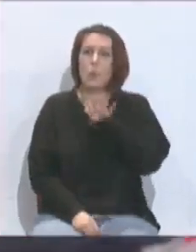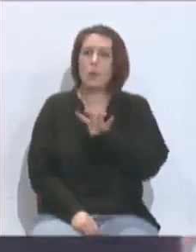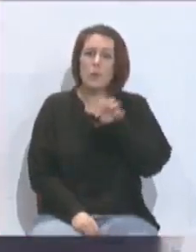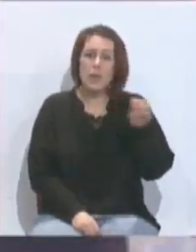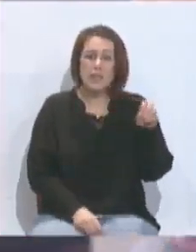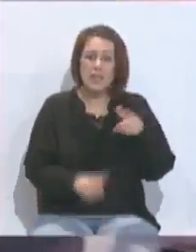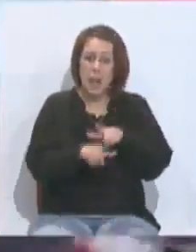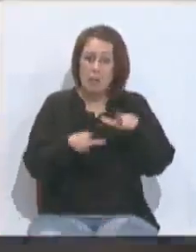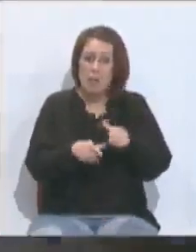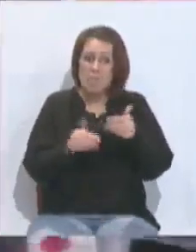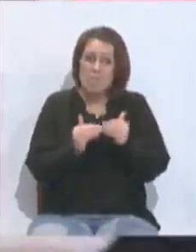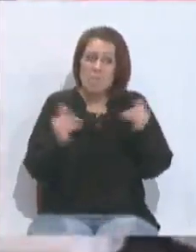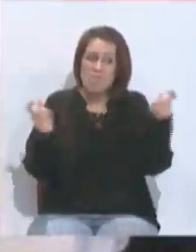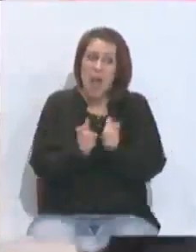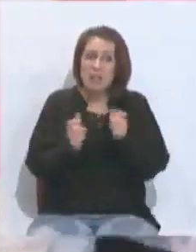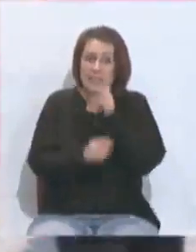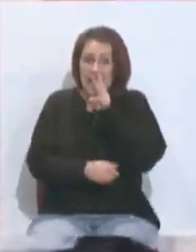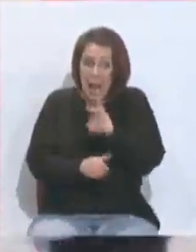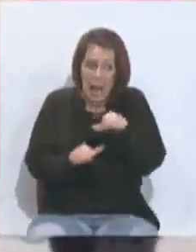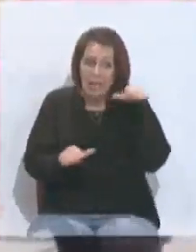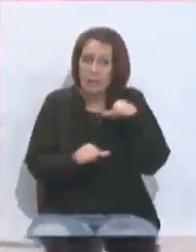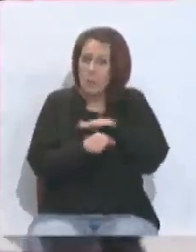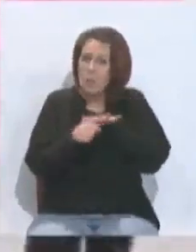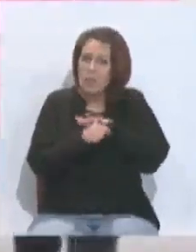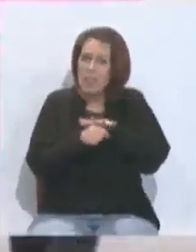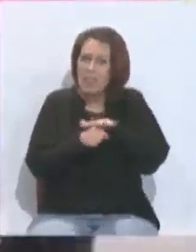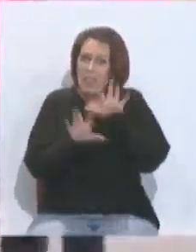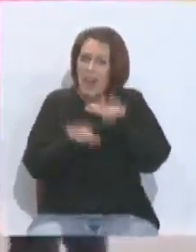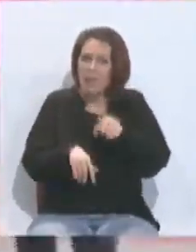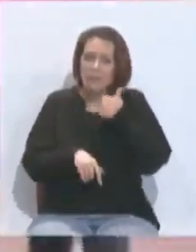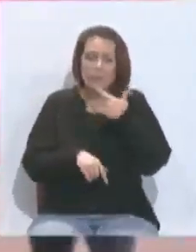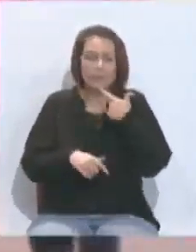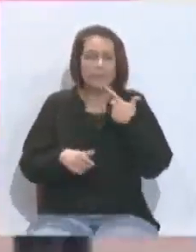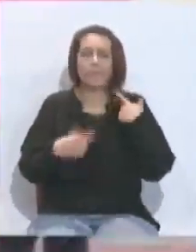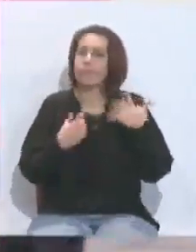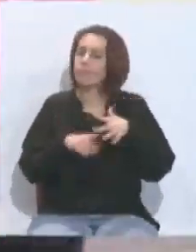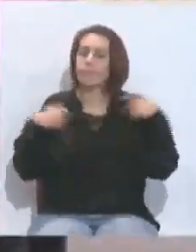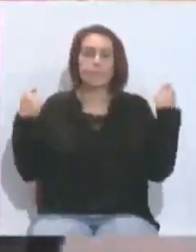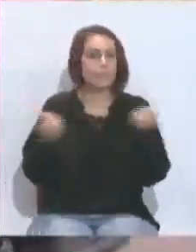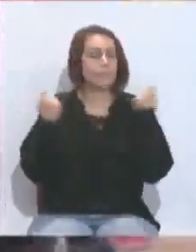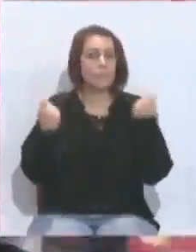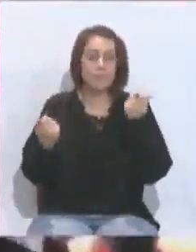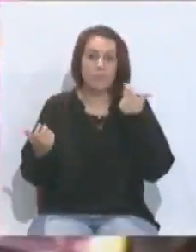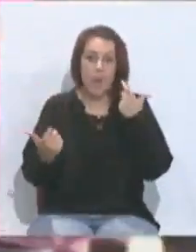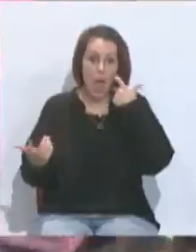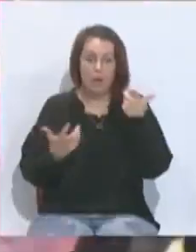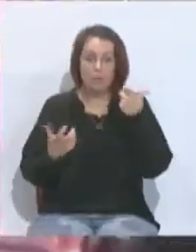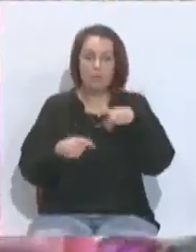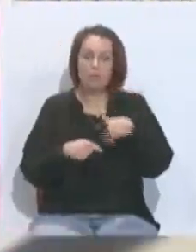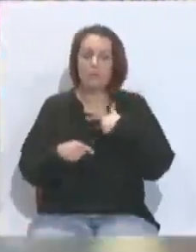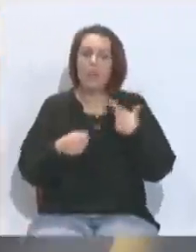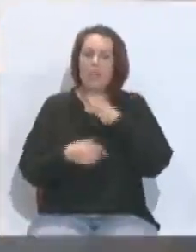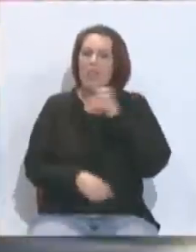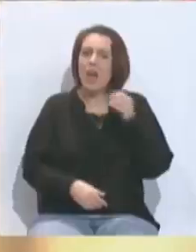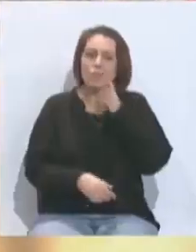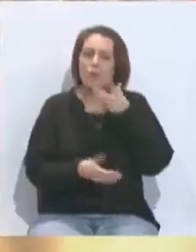400 aulas menos en 3 años en los centros escolares de la provincia. Esta es la alarmante situación que denuncia Comisiones Obreras